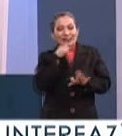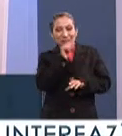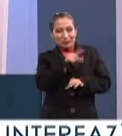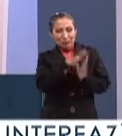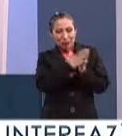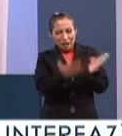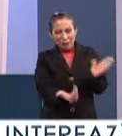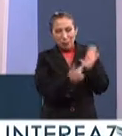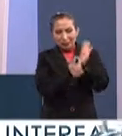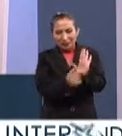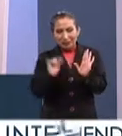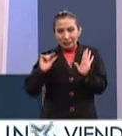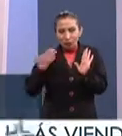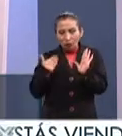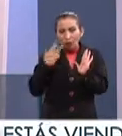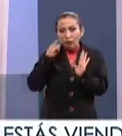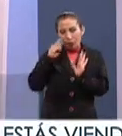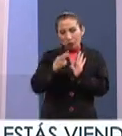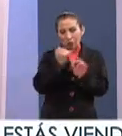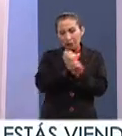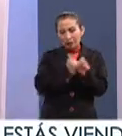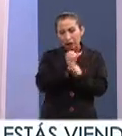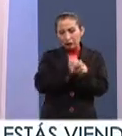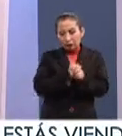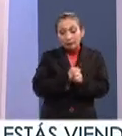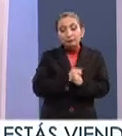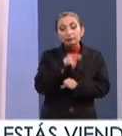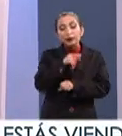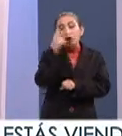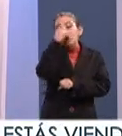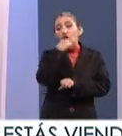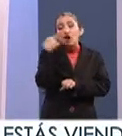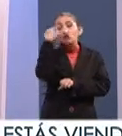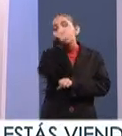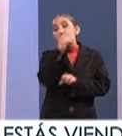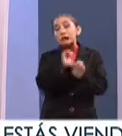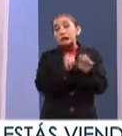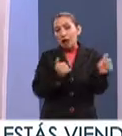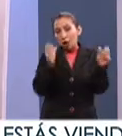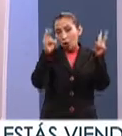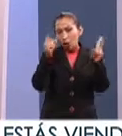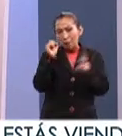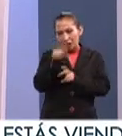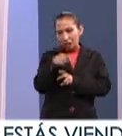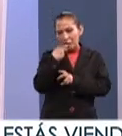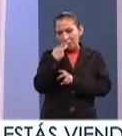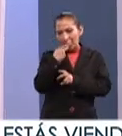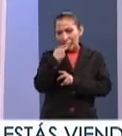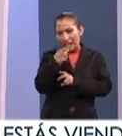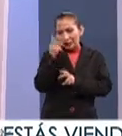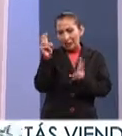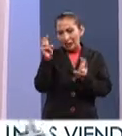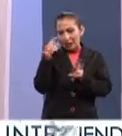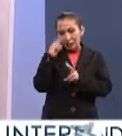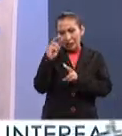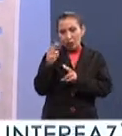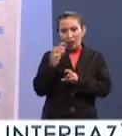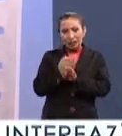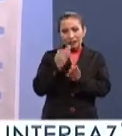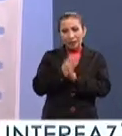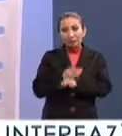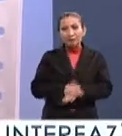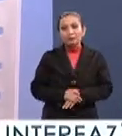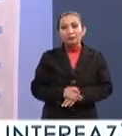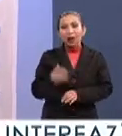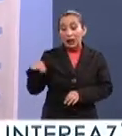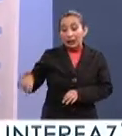libro recientemente presentado que vimos en el reportaje especial Rostros del Rezago. Y para hablar sobre este reportaje, ya lo vieron ustedes ahí en su